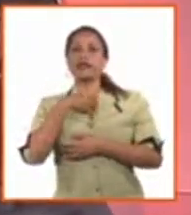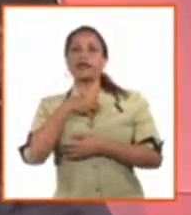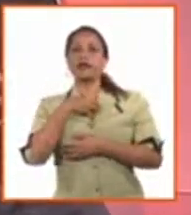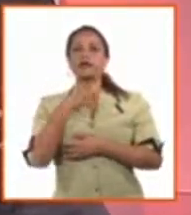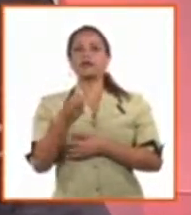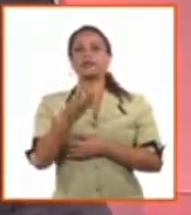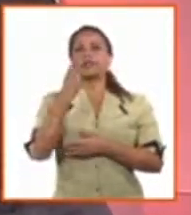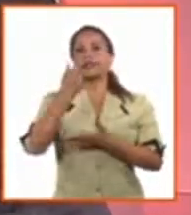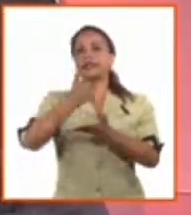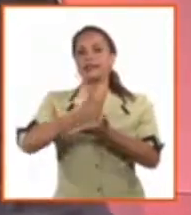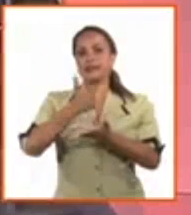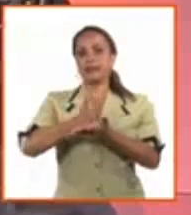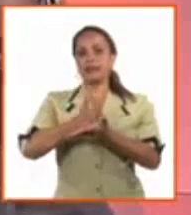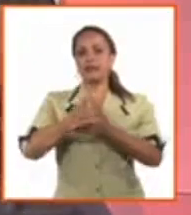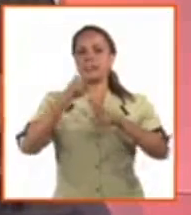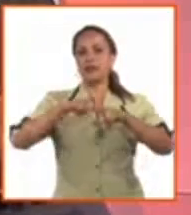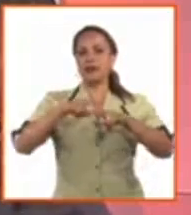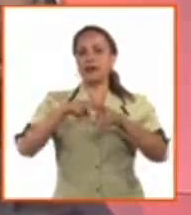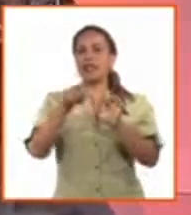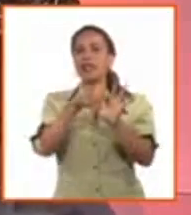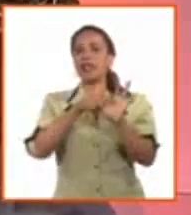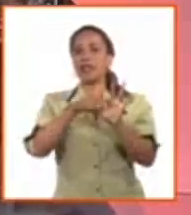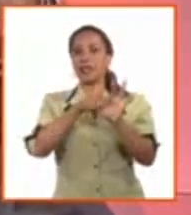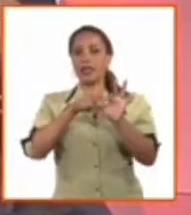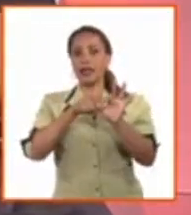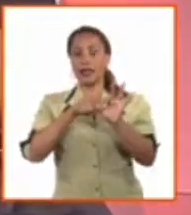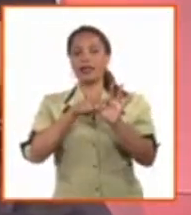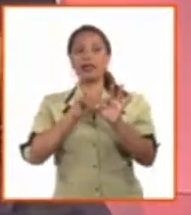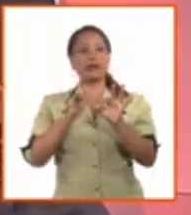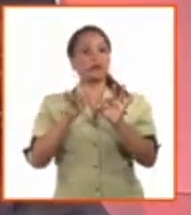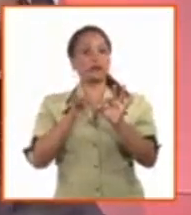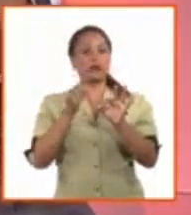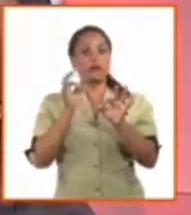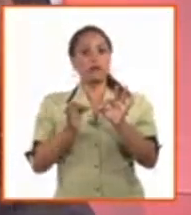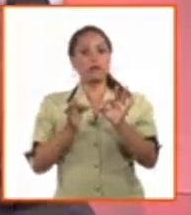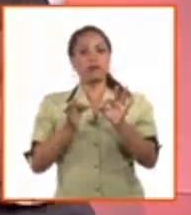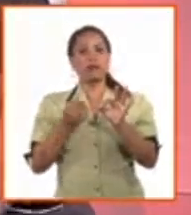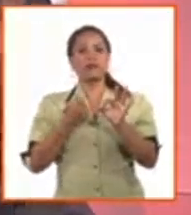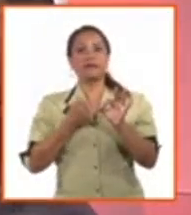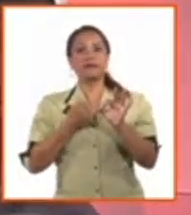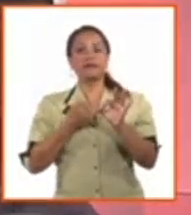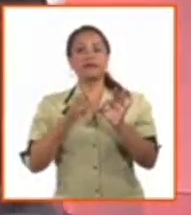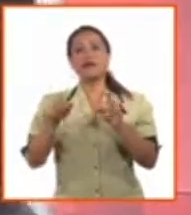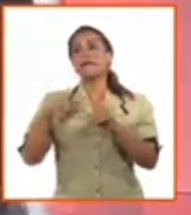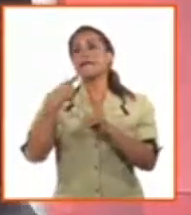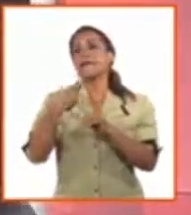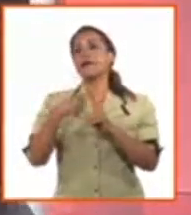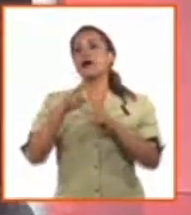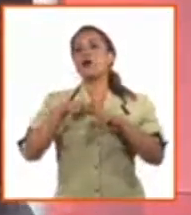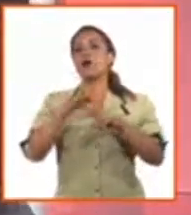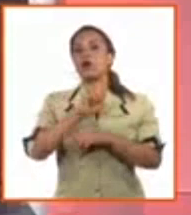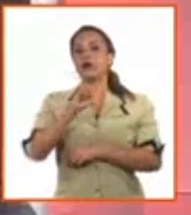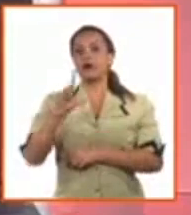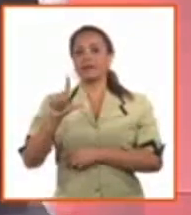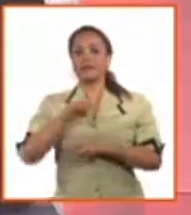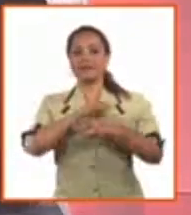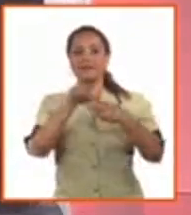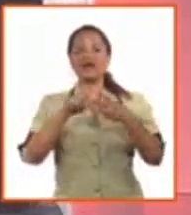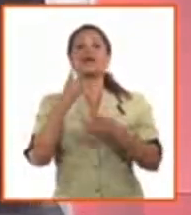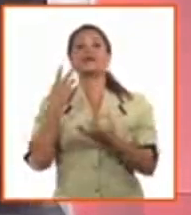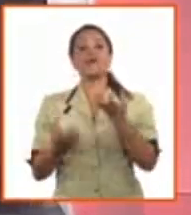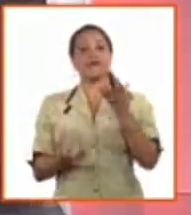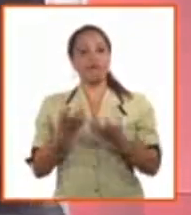2022 la habana la isla la juventud donde layla la juventud y holguín